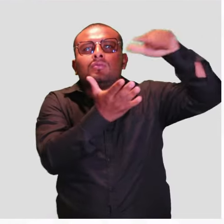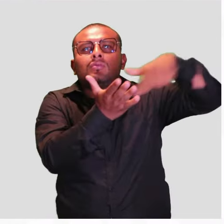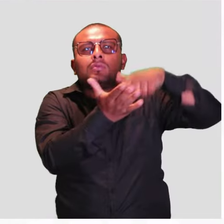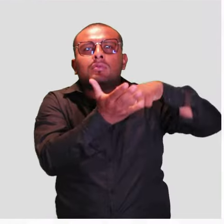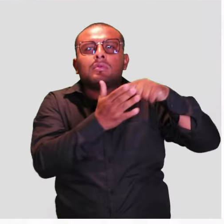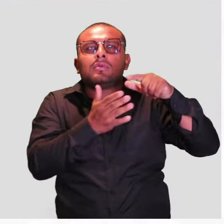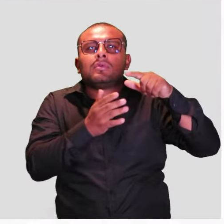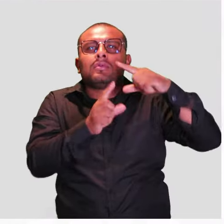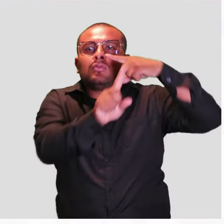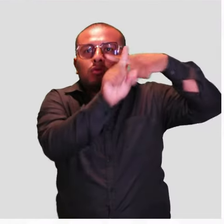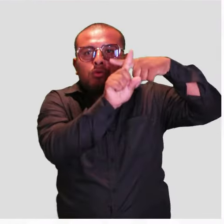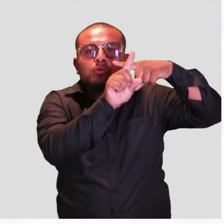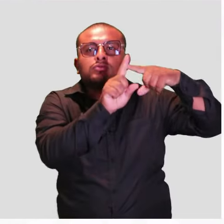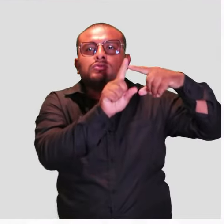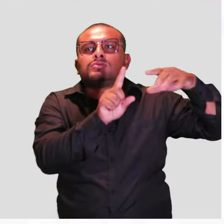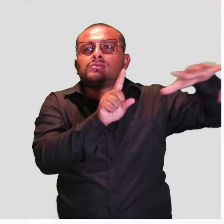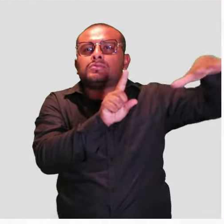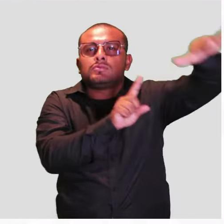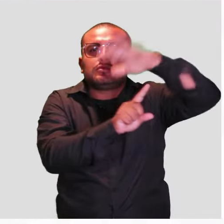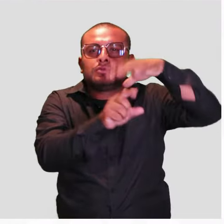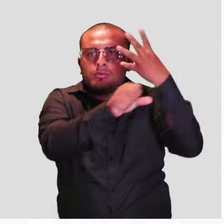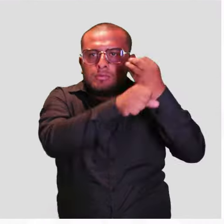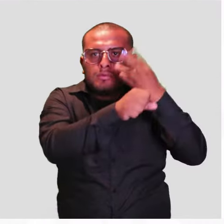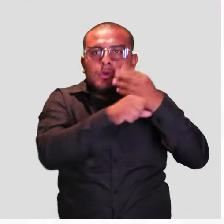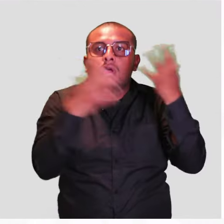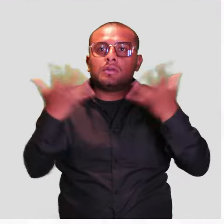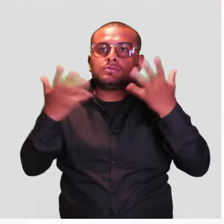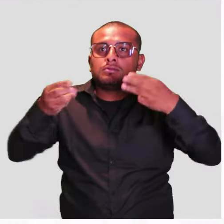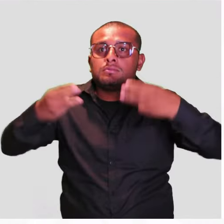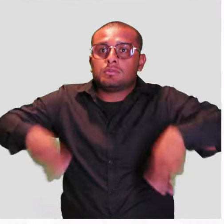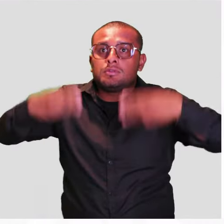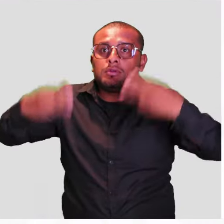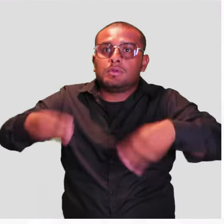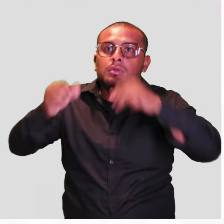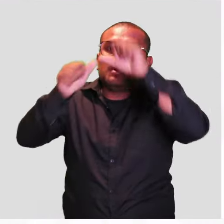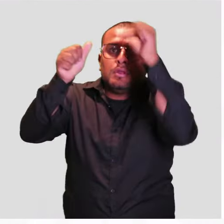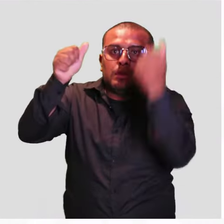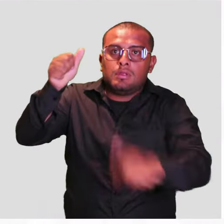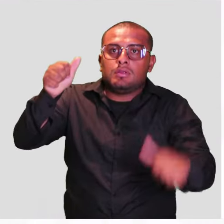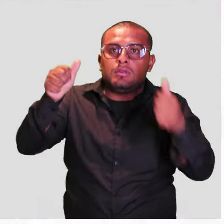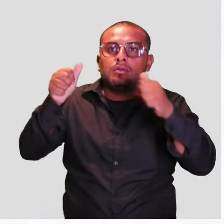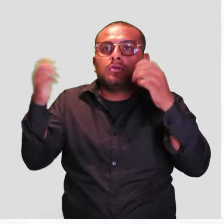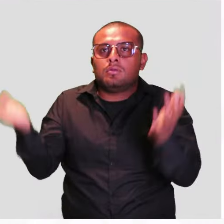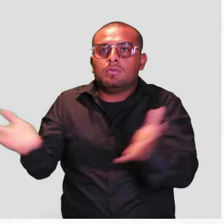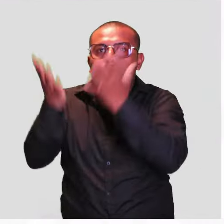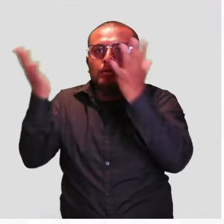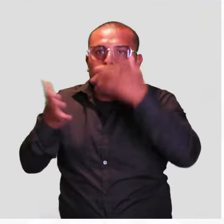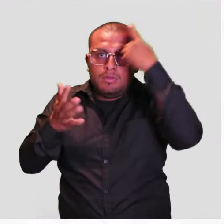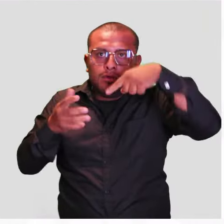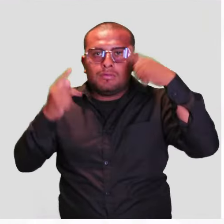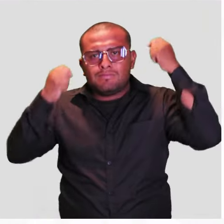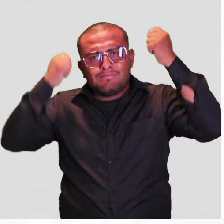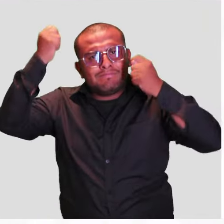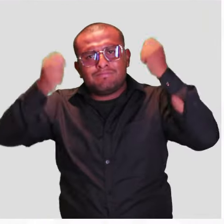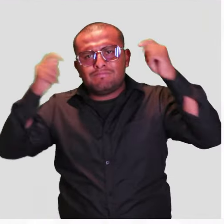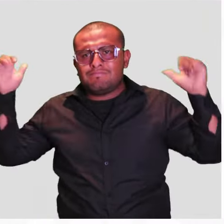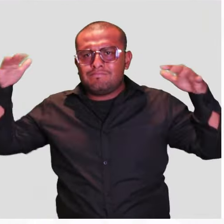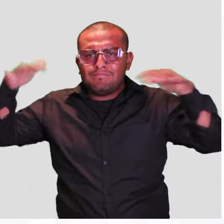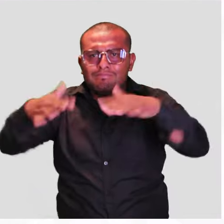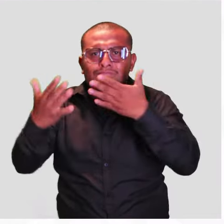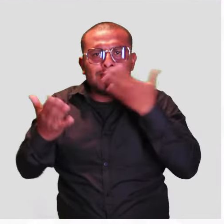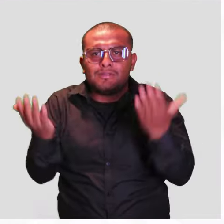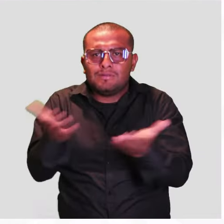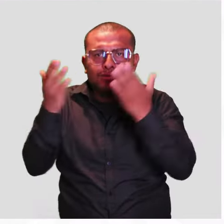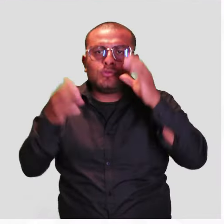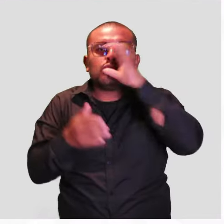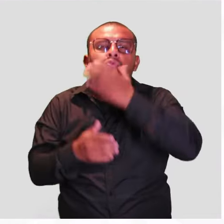Hay que invertir en un proyecto para instalar un mercado artesanal y también hay que impulsar el desarrollo de los atractivos turísticos apoyando siempre nuestras tradiciones y a nuestros